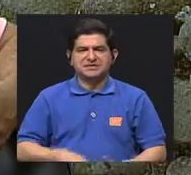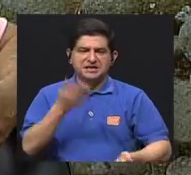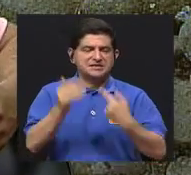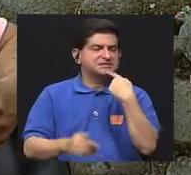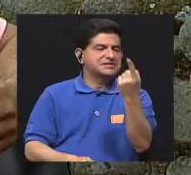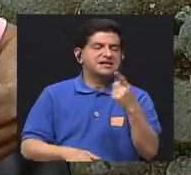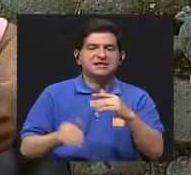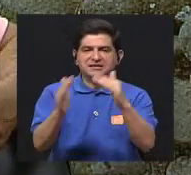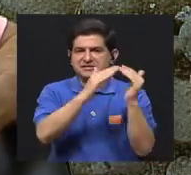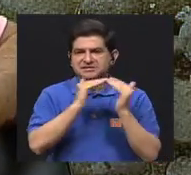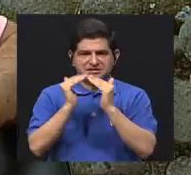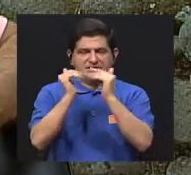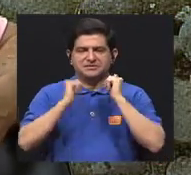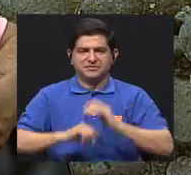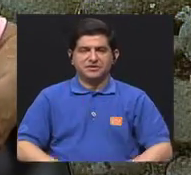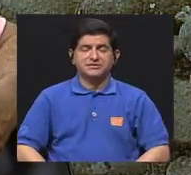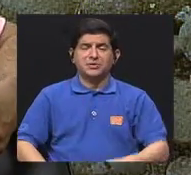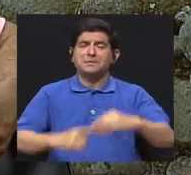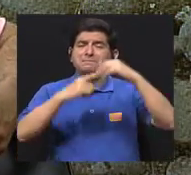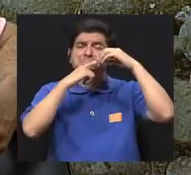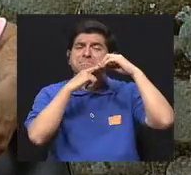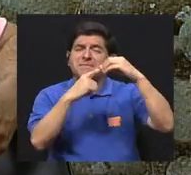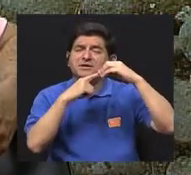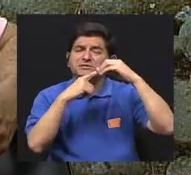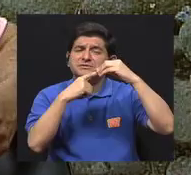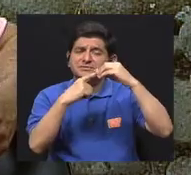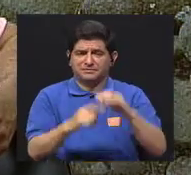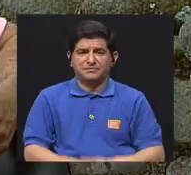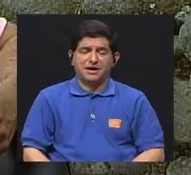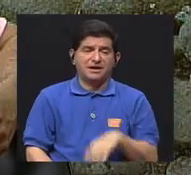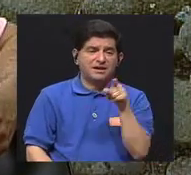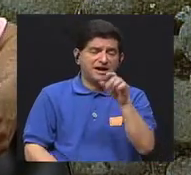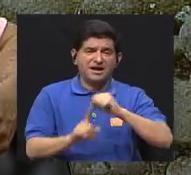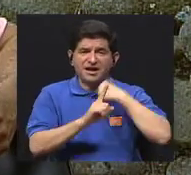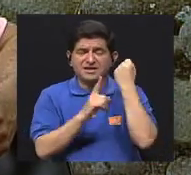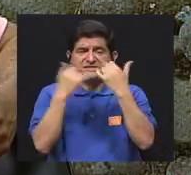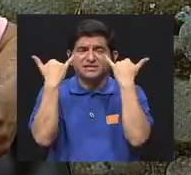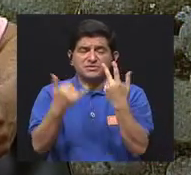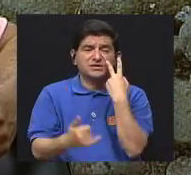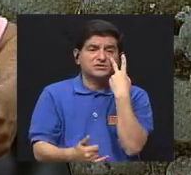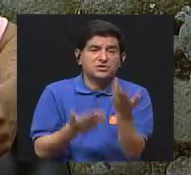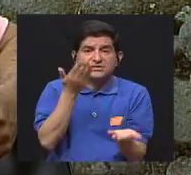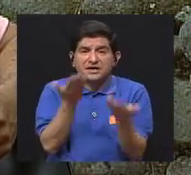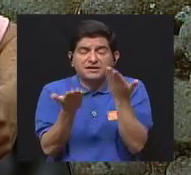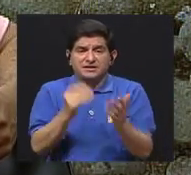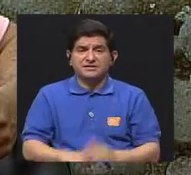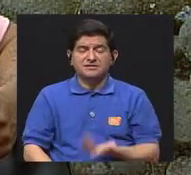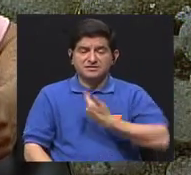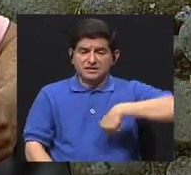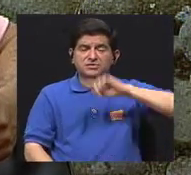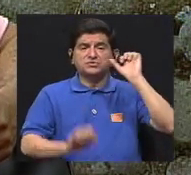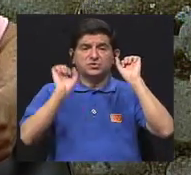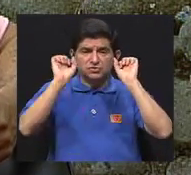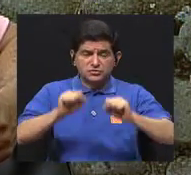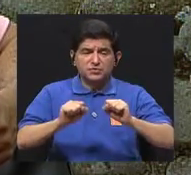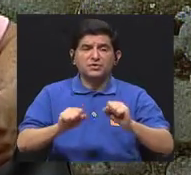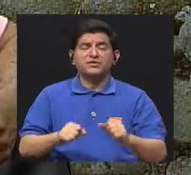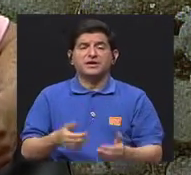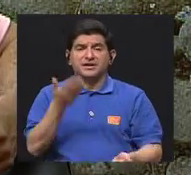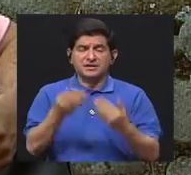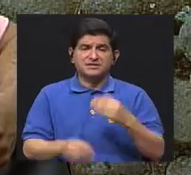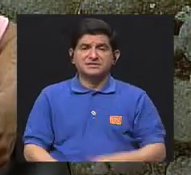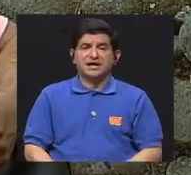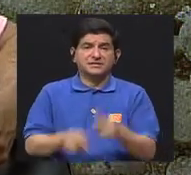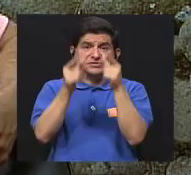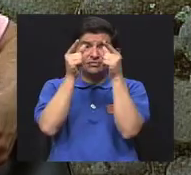le dicen a la población, principalmente en esos cuando ya lo que vemos es que podemos efectivamente